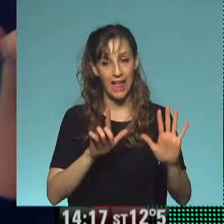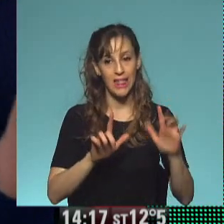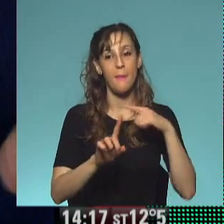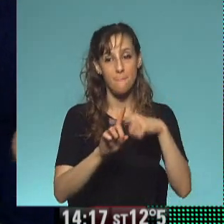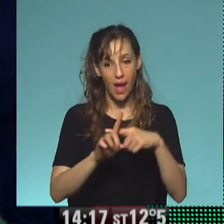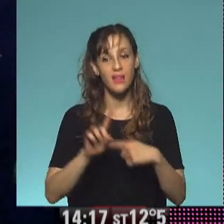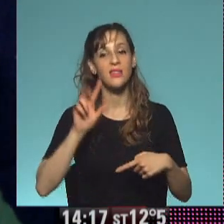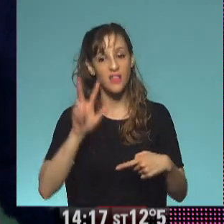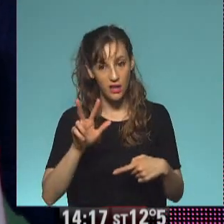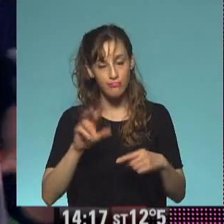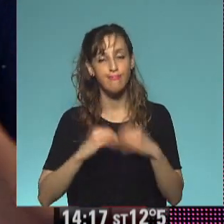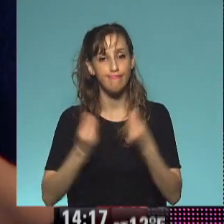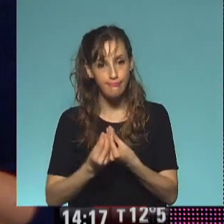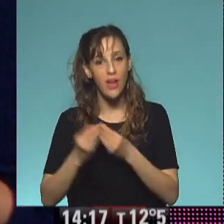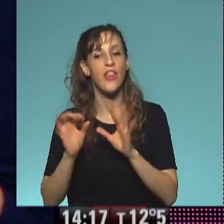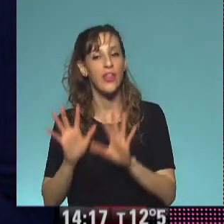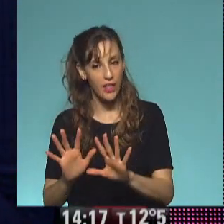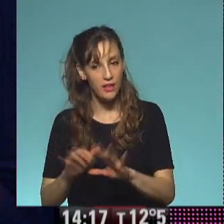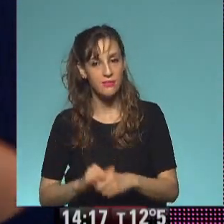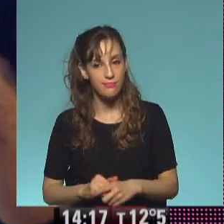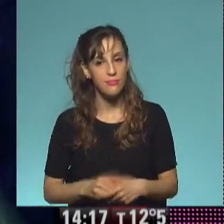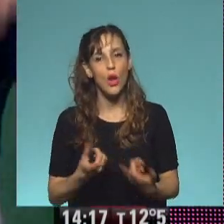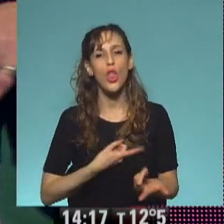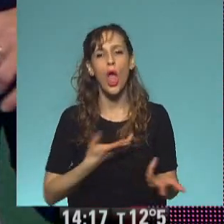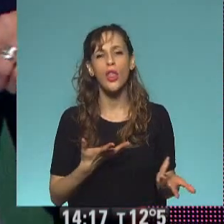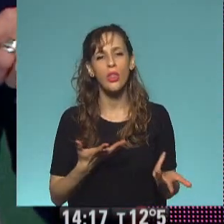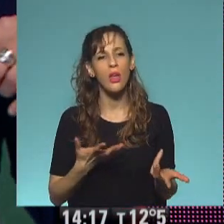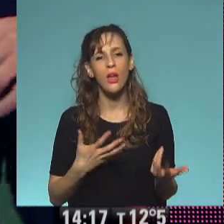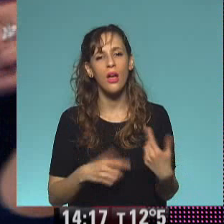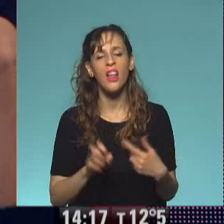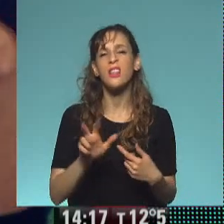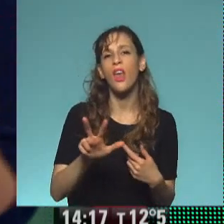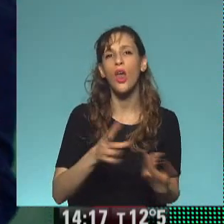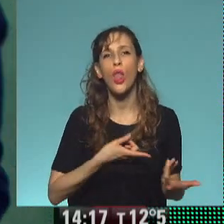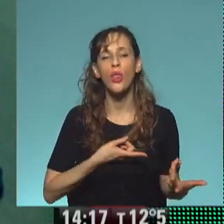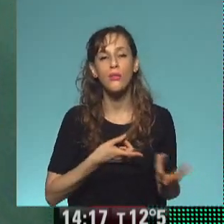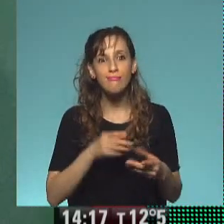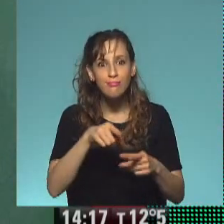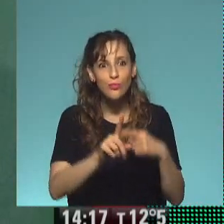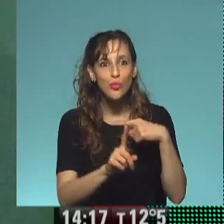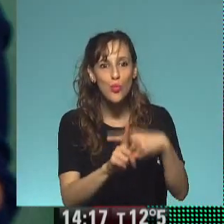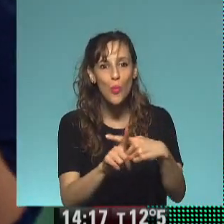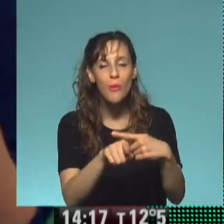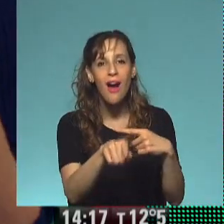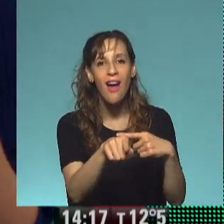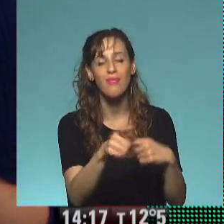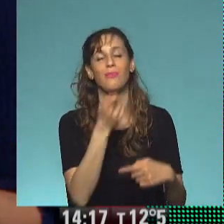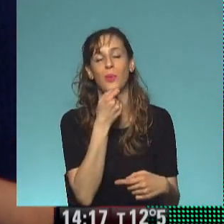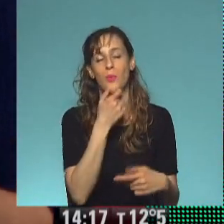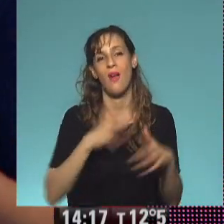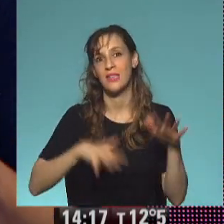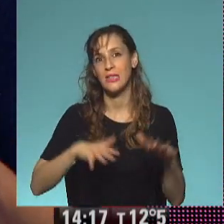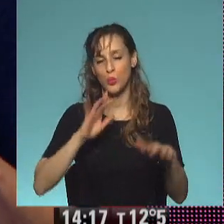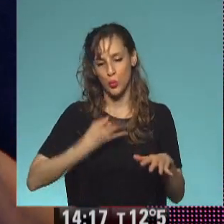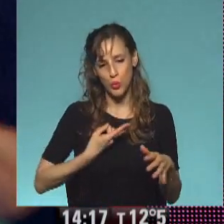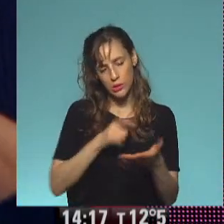10. ¿Dónde está la respuesta a nuestro problema? En la suma. Adentro de la suma. Entonces, por ahí a veces escribo una suma y